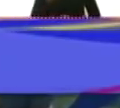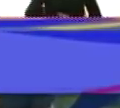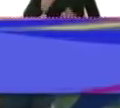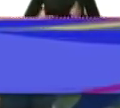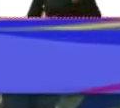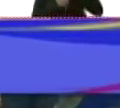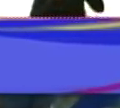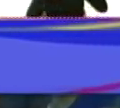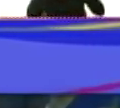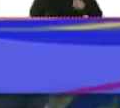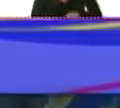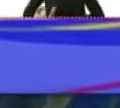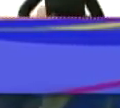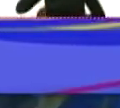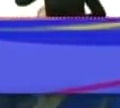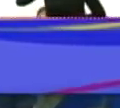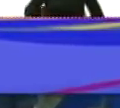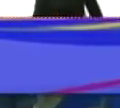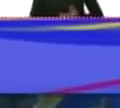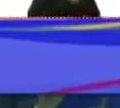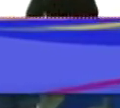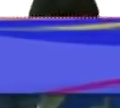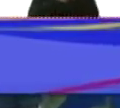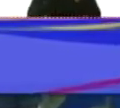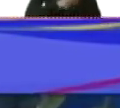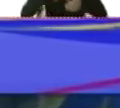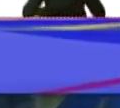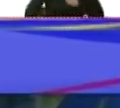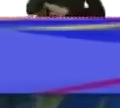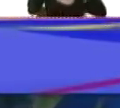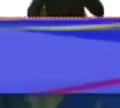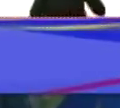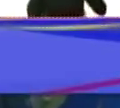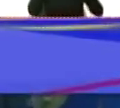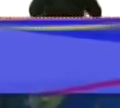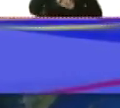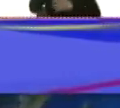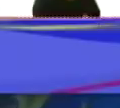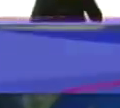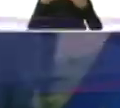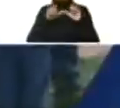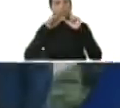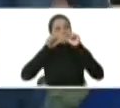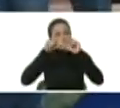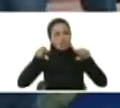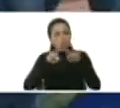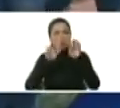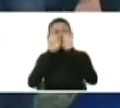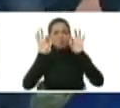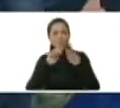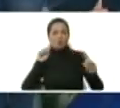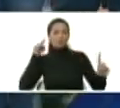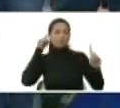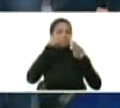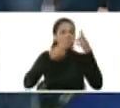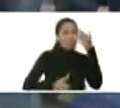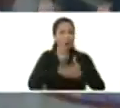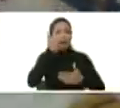el presidente Nicolás Maduro, que cumplió, culminó la meta y continúa hacia adelante, hacia nuevas